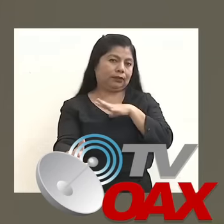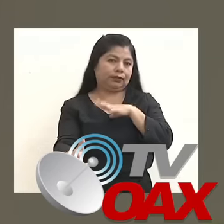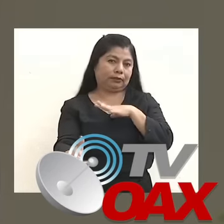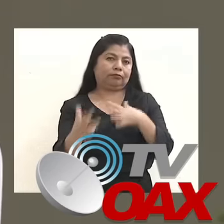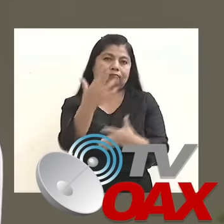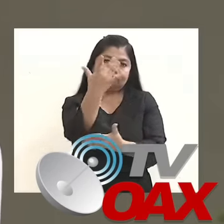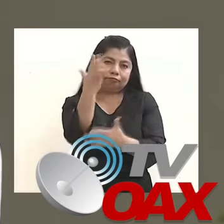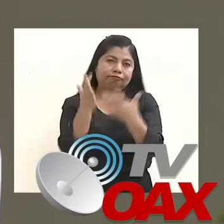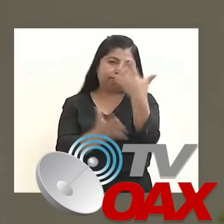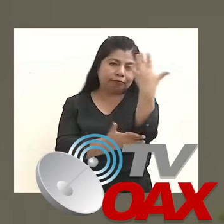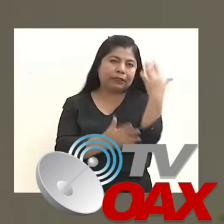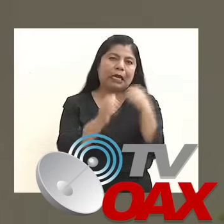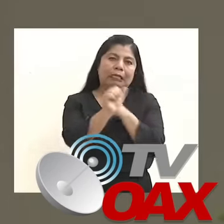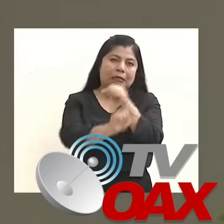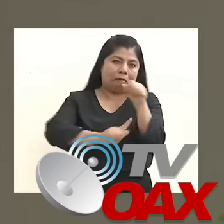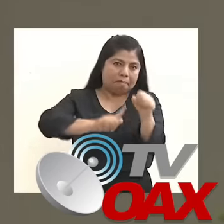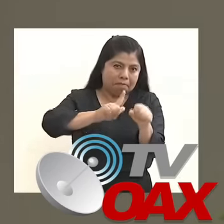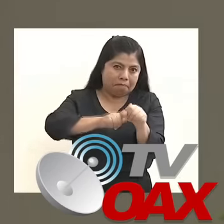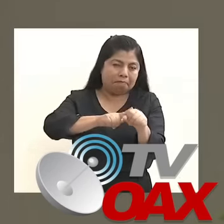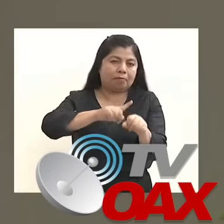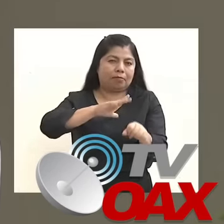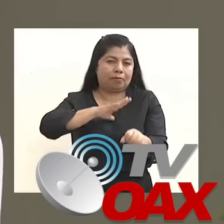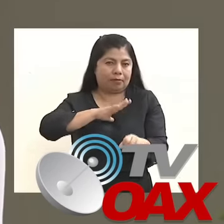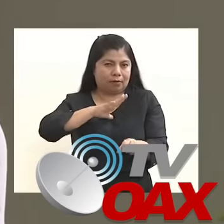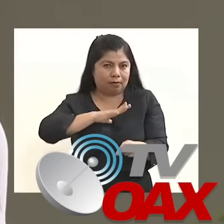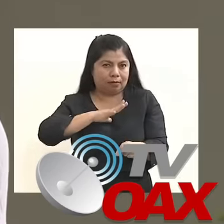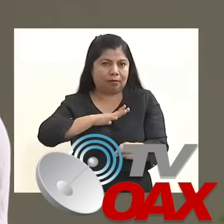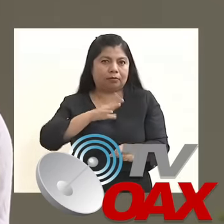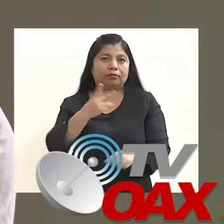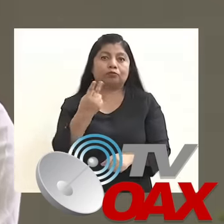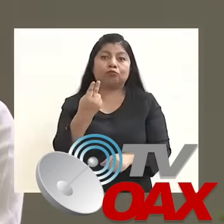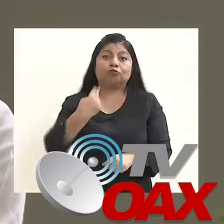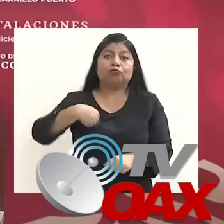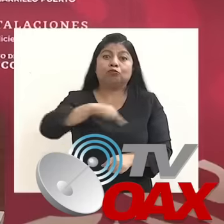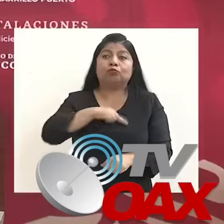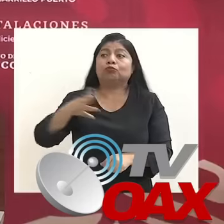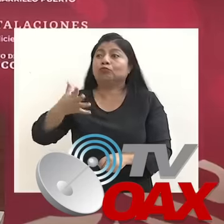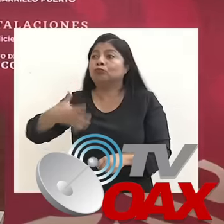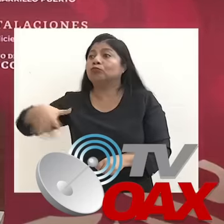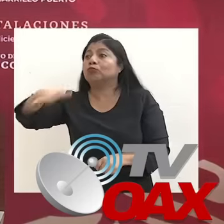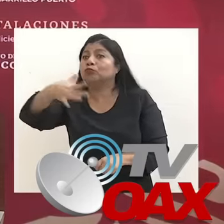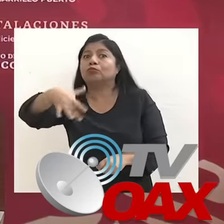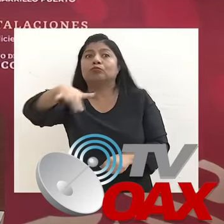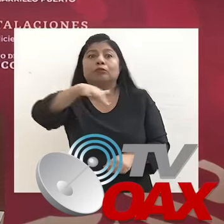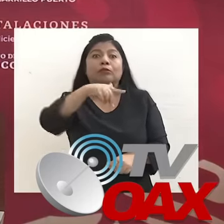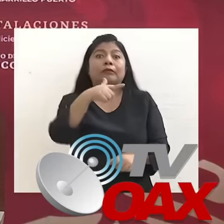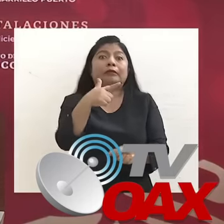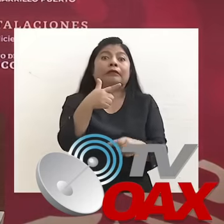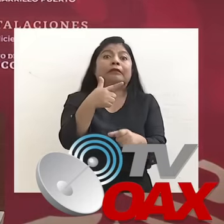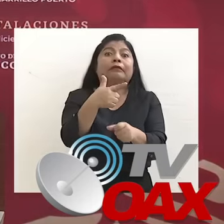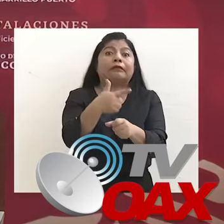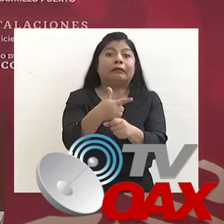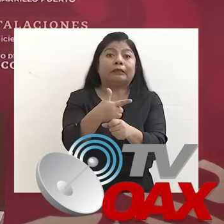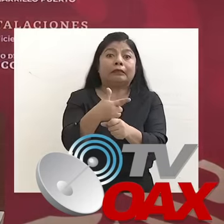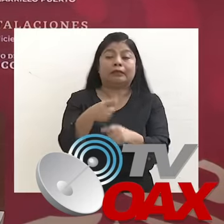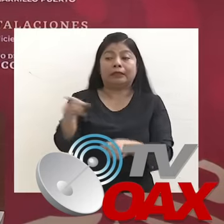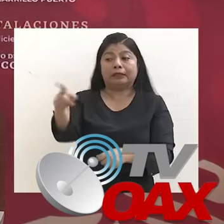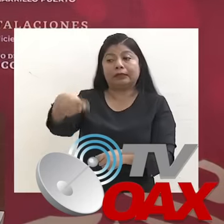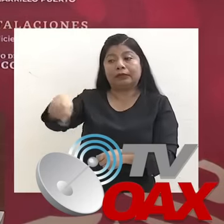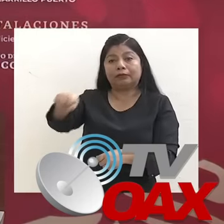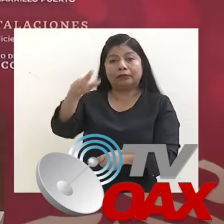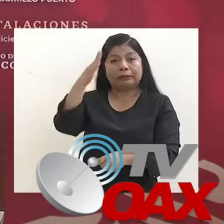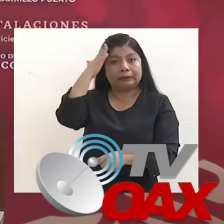este y se logró el acuerdo. Aquí están